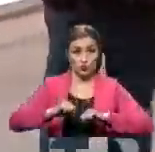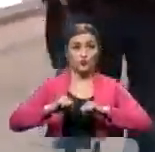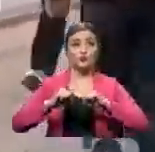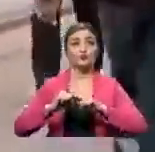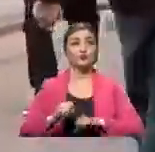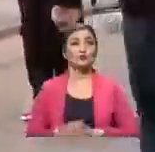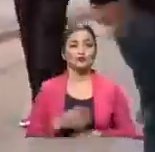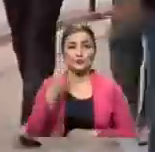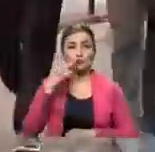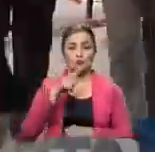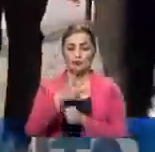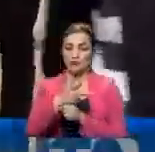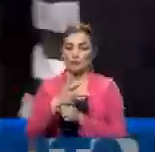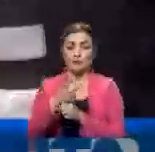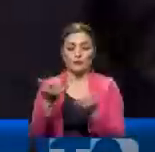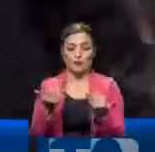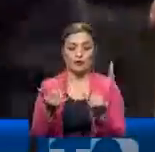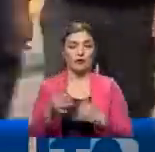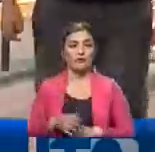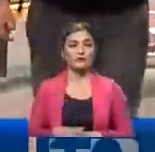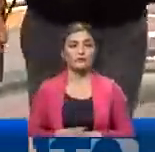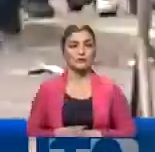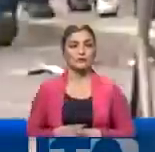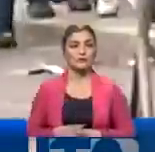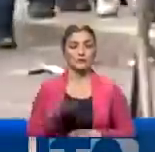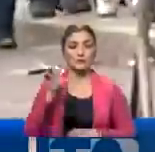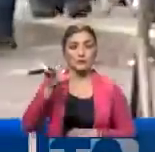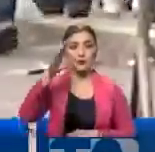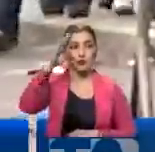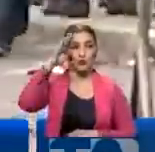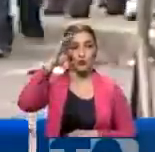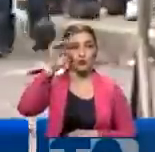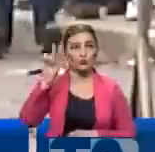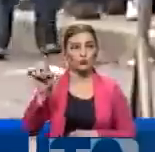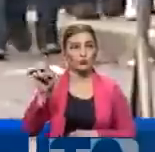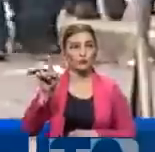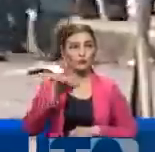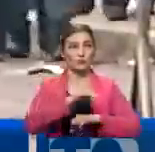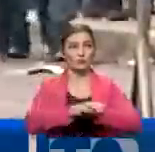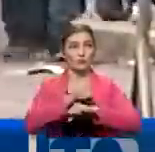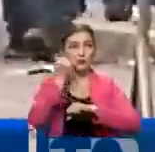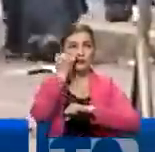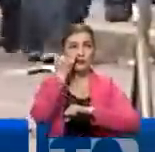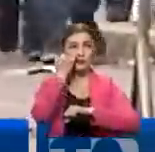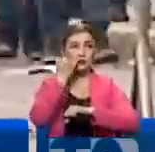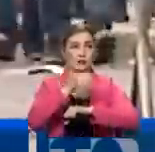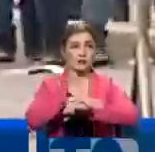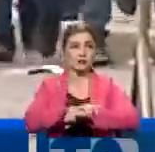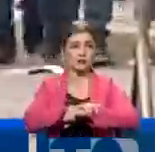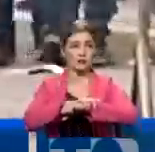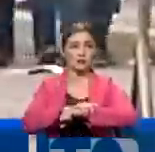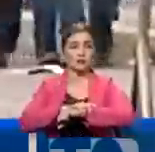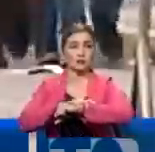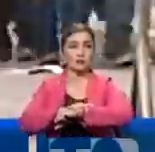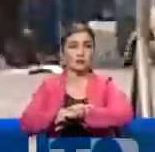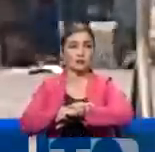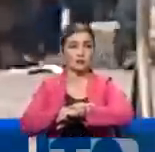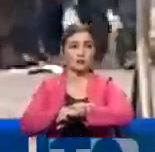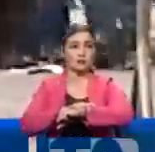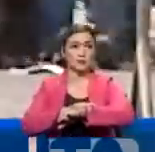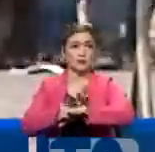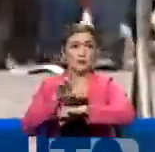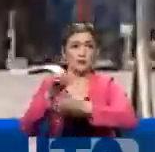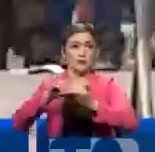lo que vamos a ver en imágenes, cómo tres policías estaban retenidas por indígenas y fueron entregadas en la puerta de